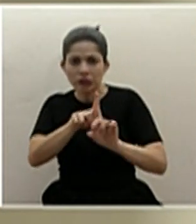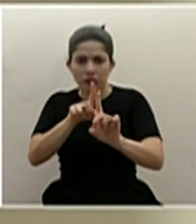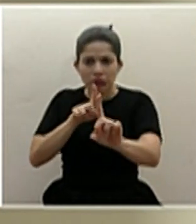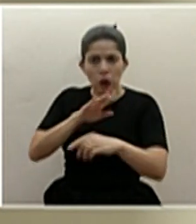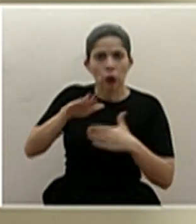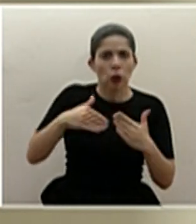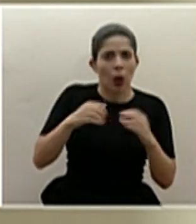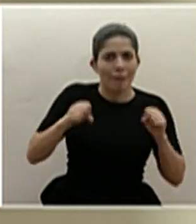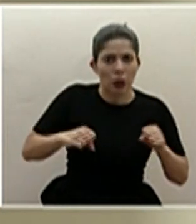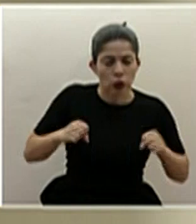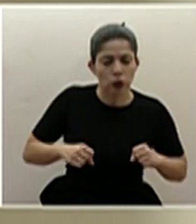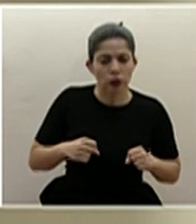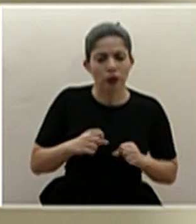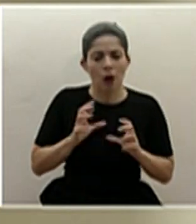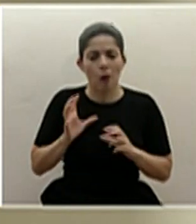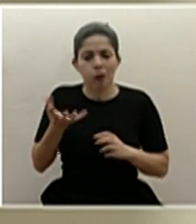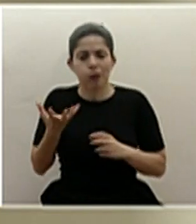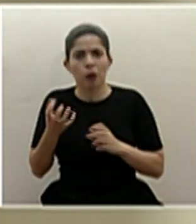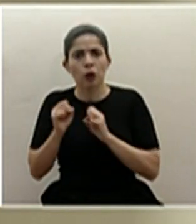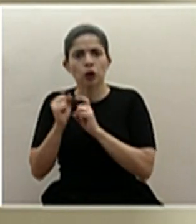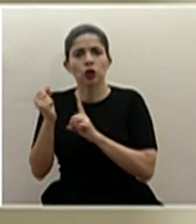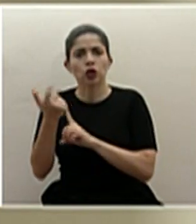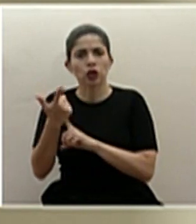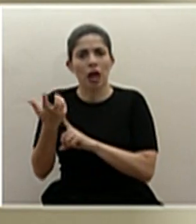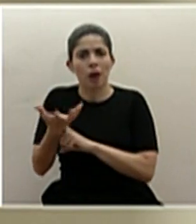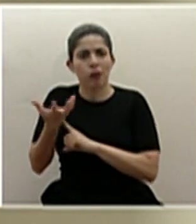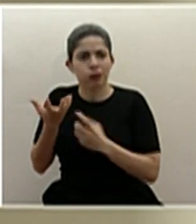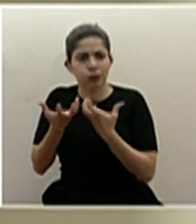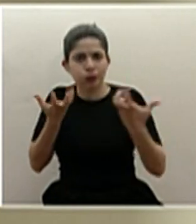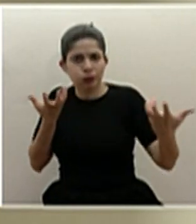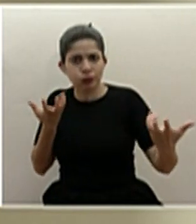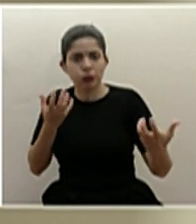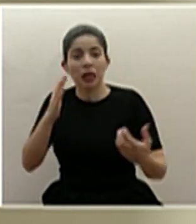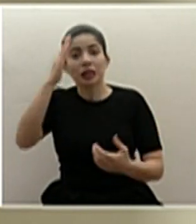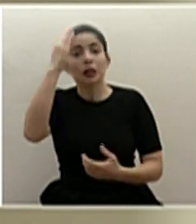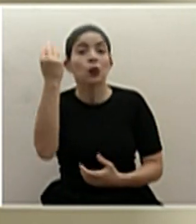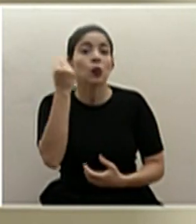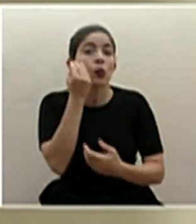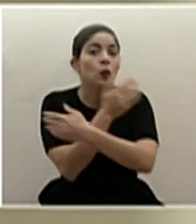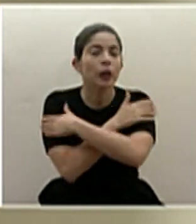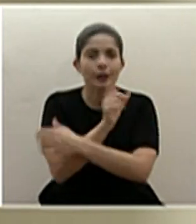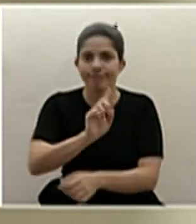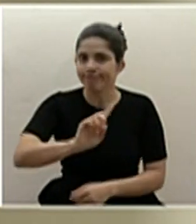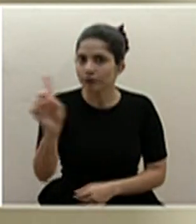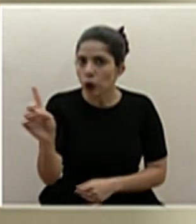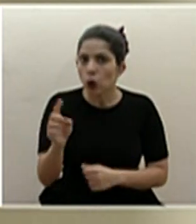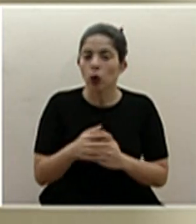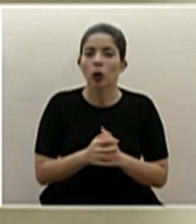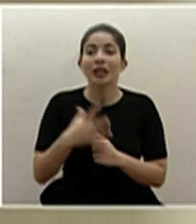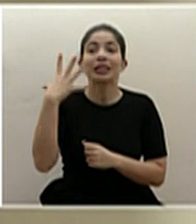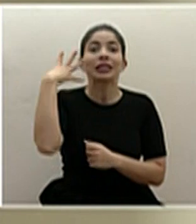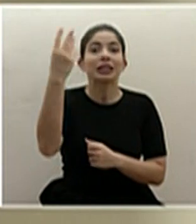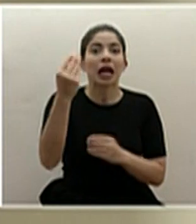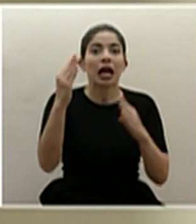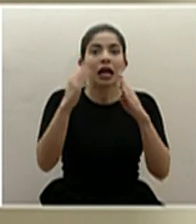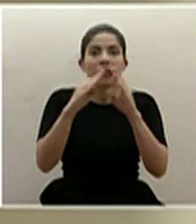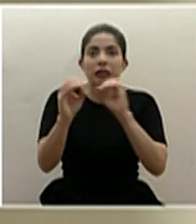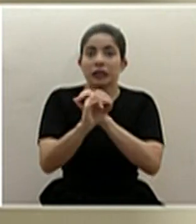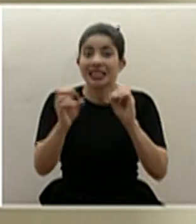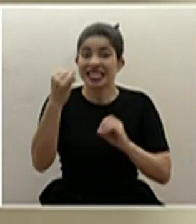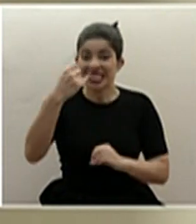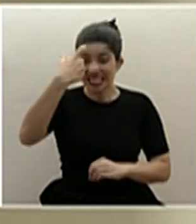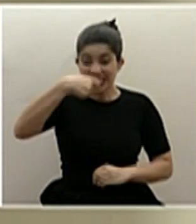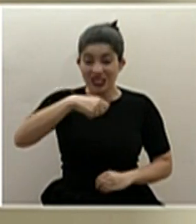posible, manejarnos en burbujas sociales, no saludarnos de beso o abrazo, el hecho de no salir de la casa si alguien